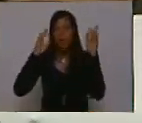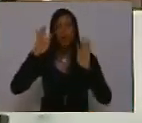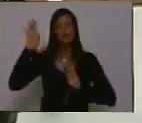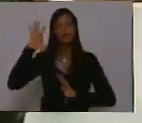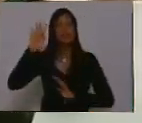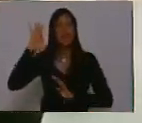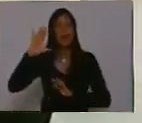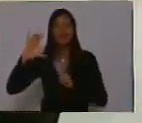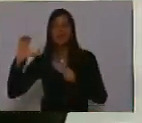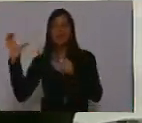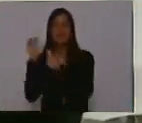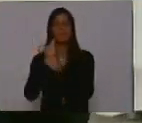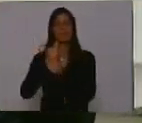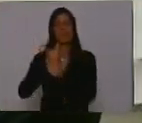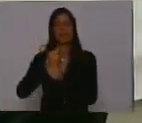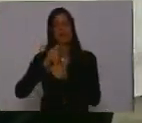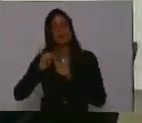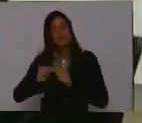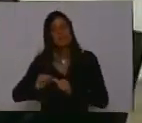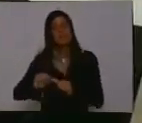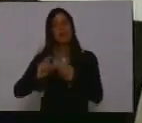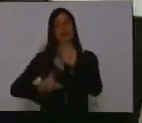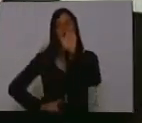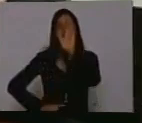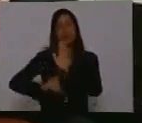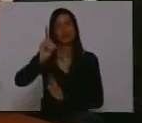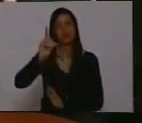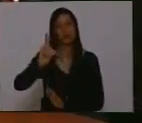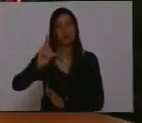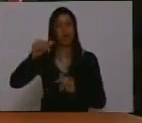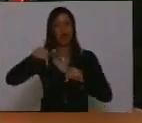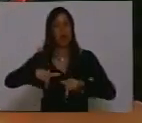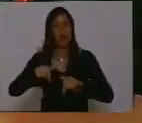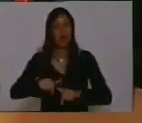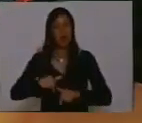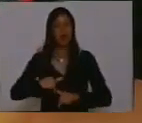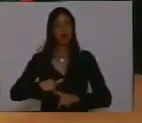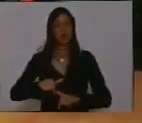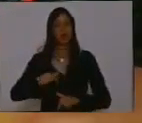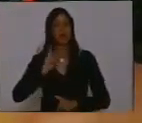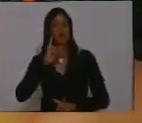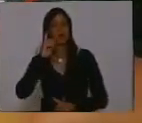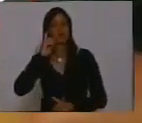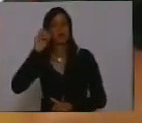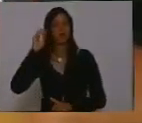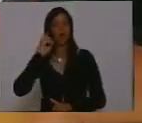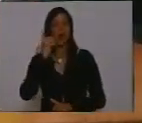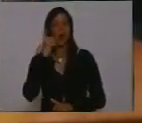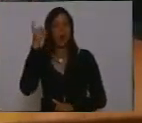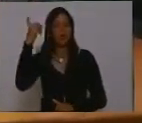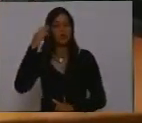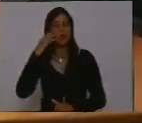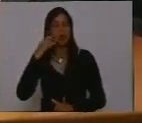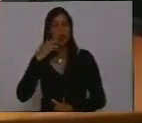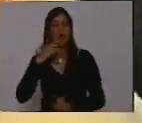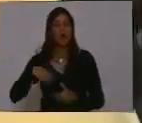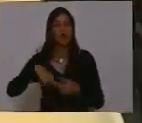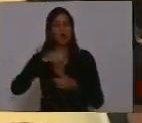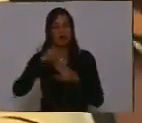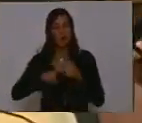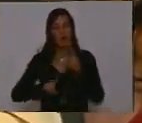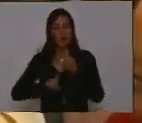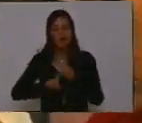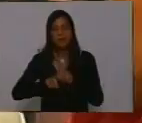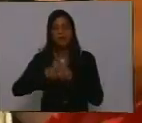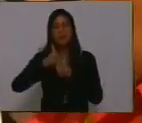sean infinitos y vayan al más allá, así como hoy está en el más allá también nuestro tercer satélite. Vayamos